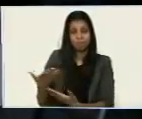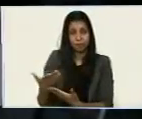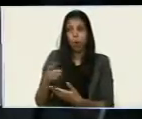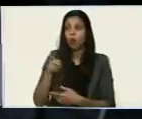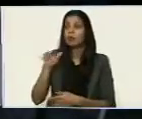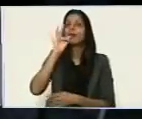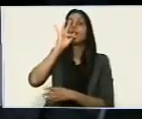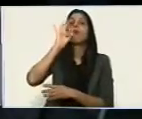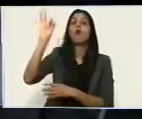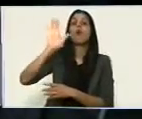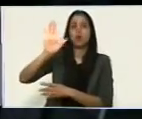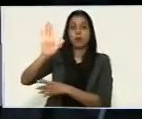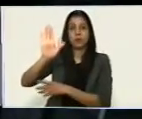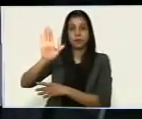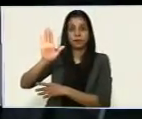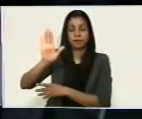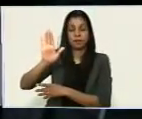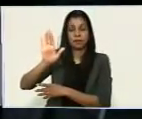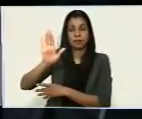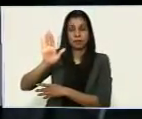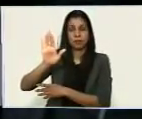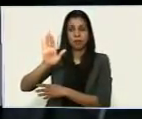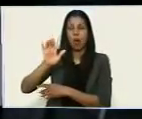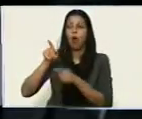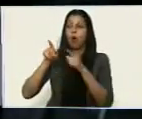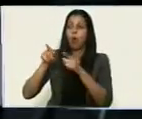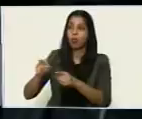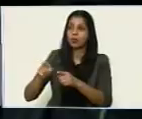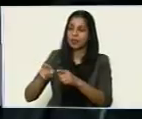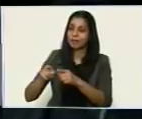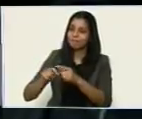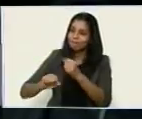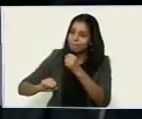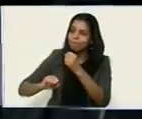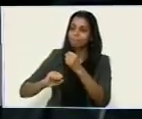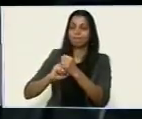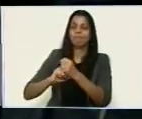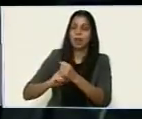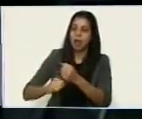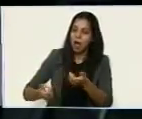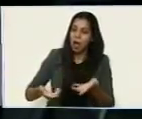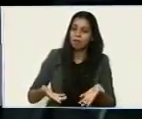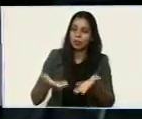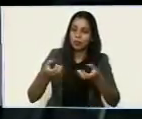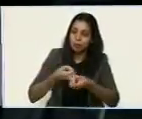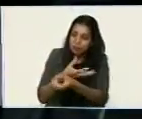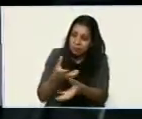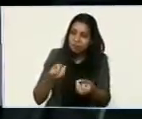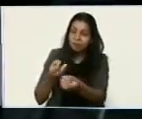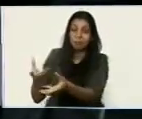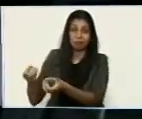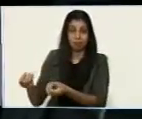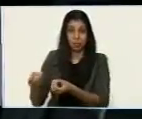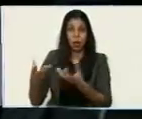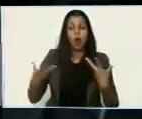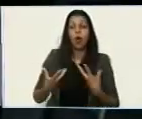jura usted que afianzará, abonará con el amor de todo